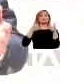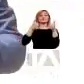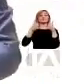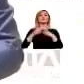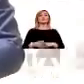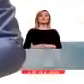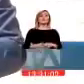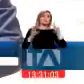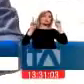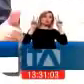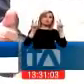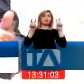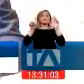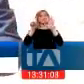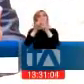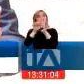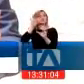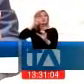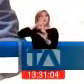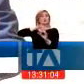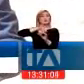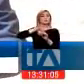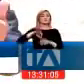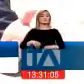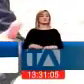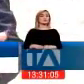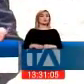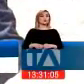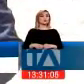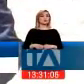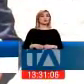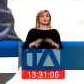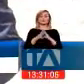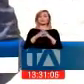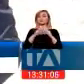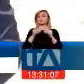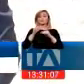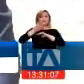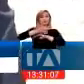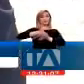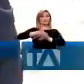temas jurídicos y electorales que tendrán que dilucidarse en las próximas horas.